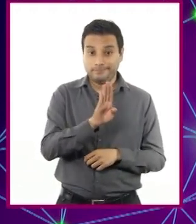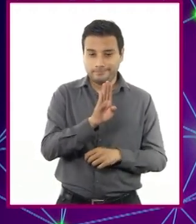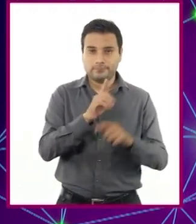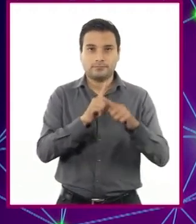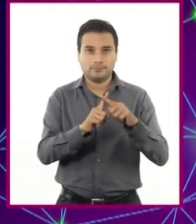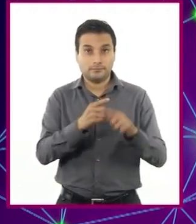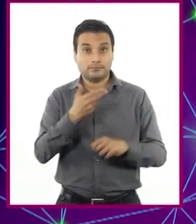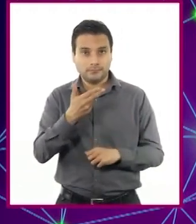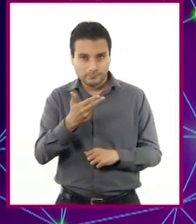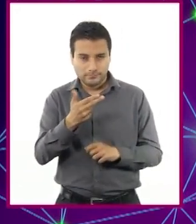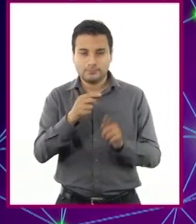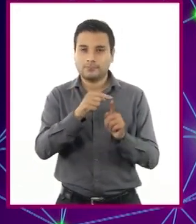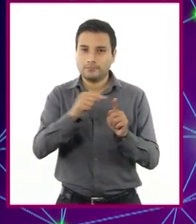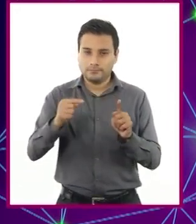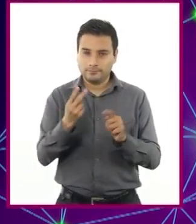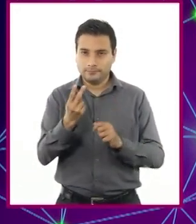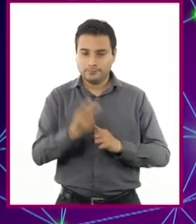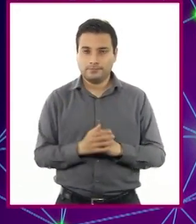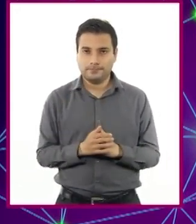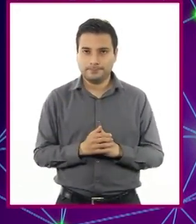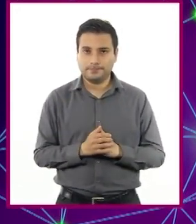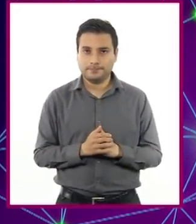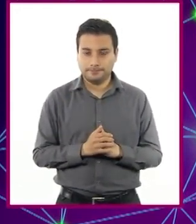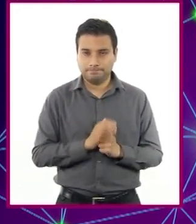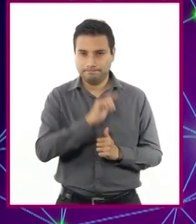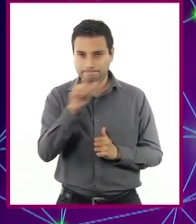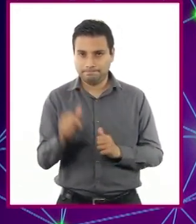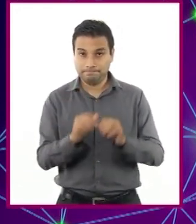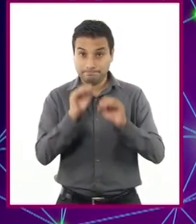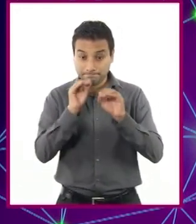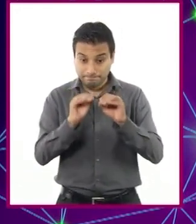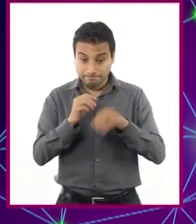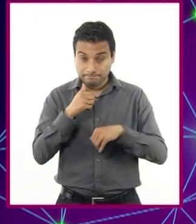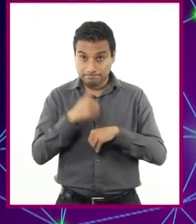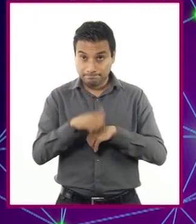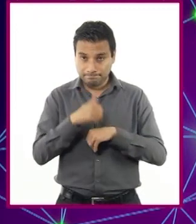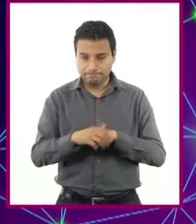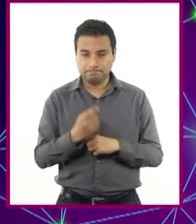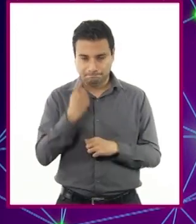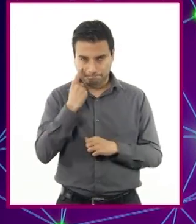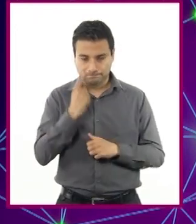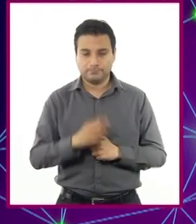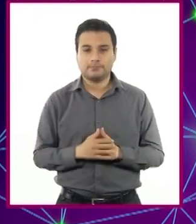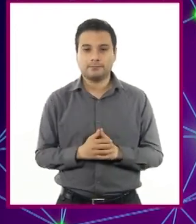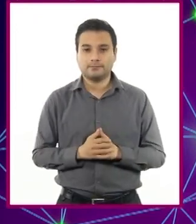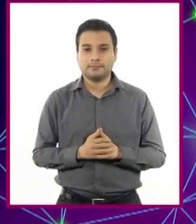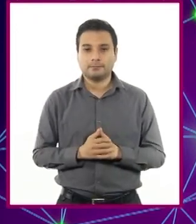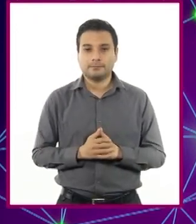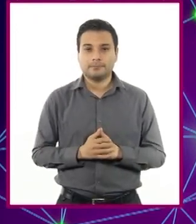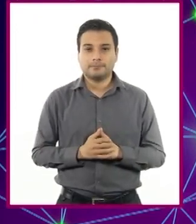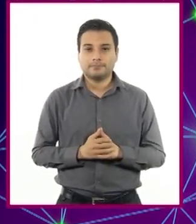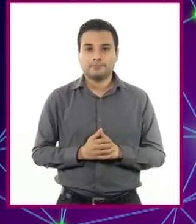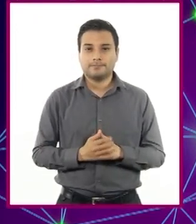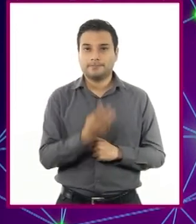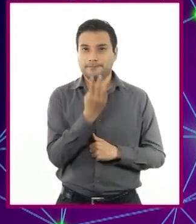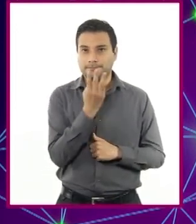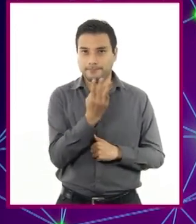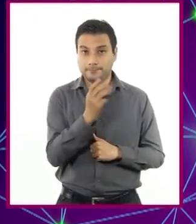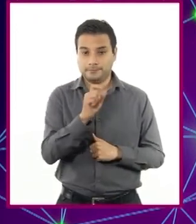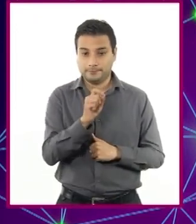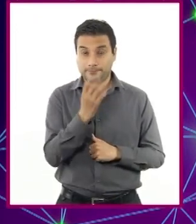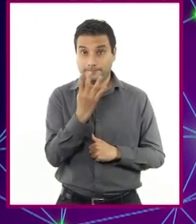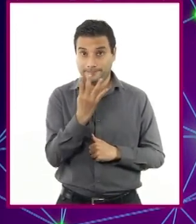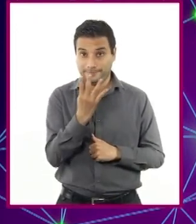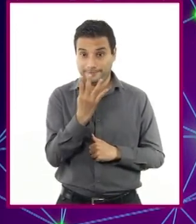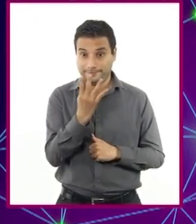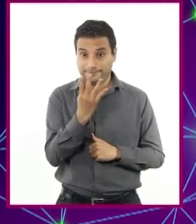sobre 2, de manera que al sustituir los valores se obtiene que base por altura es